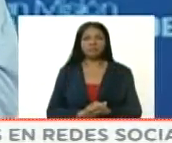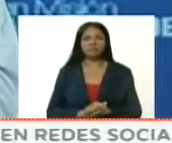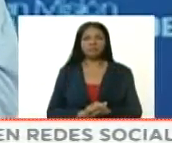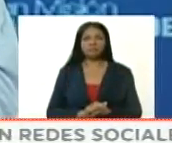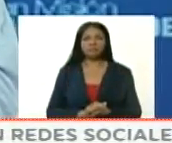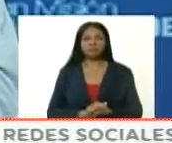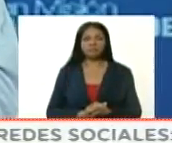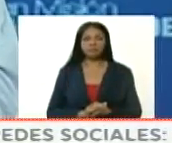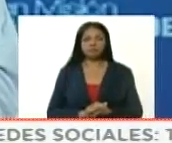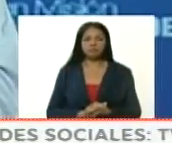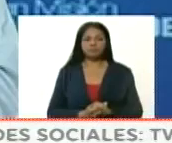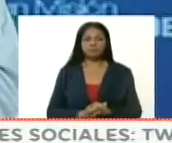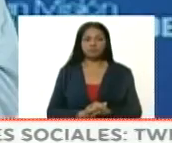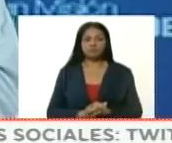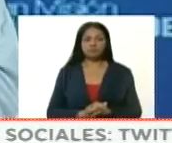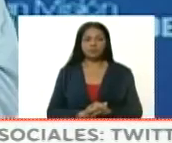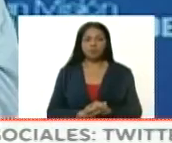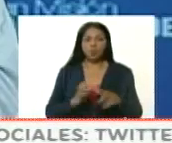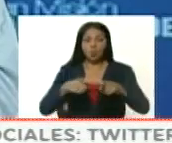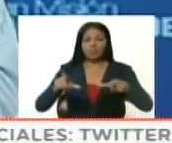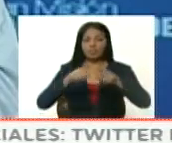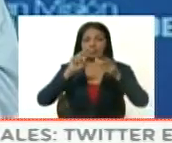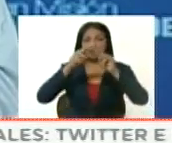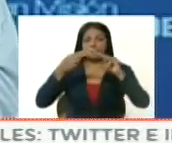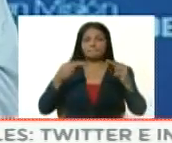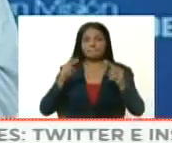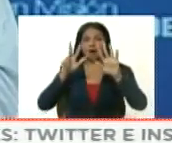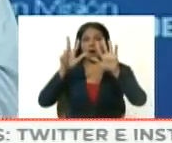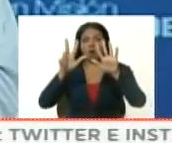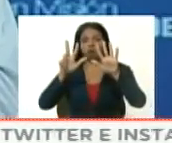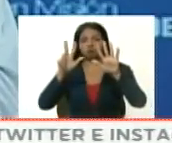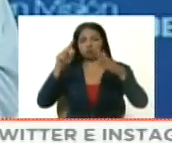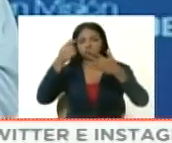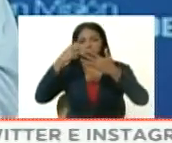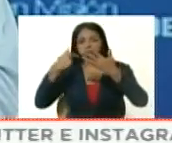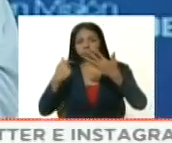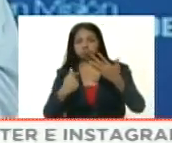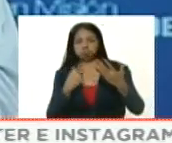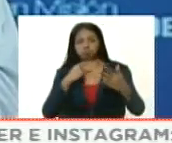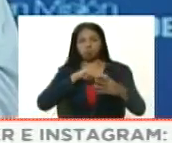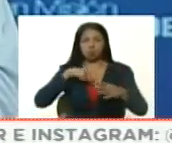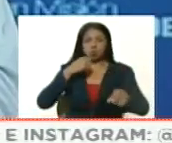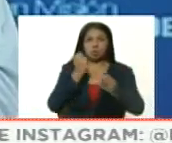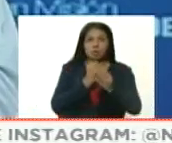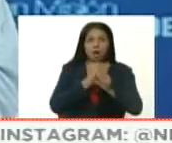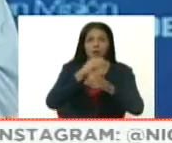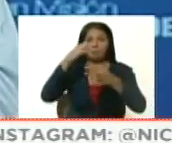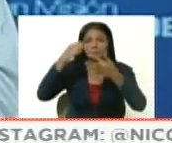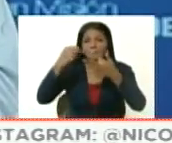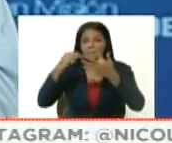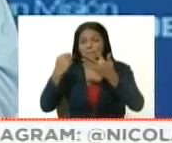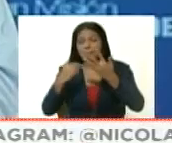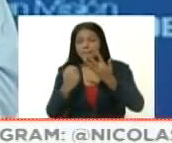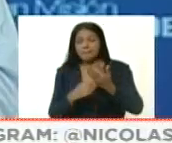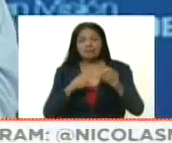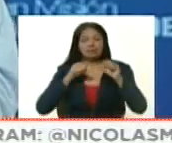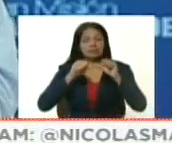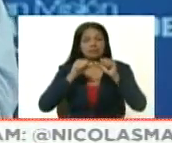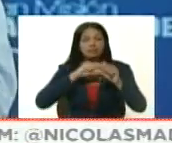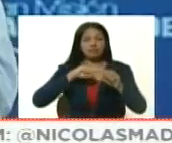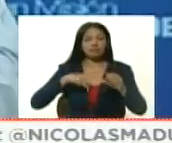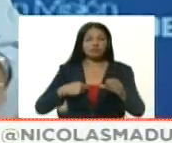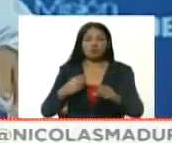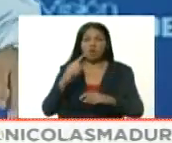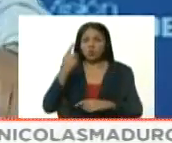Los cuadrantes de paz tiene 8 vértices que hay que trabajarlos. uno por uno, de manera permanente, pero hay uno